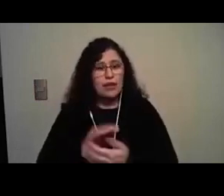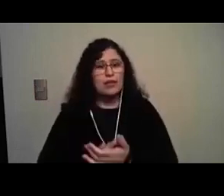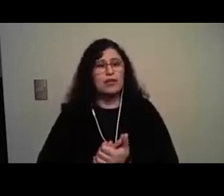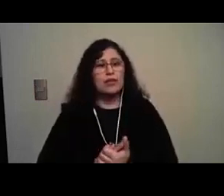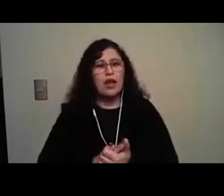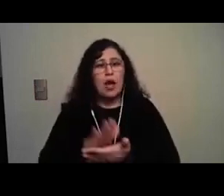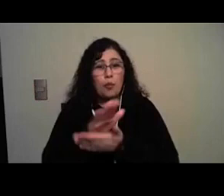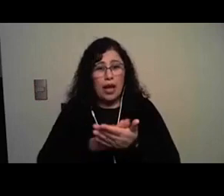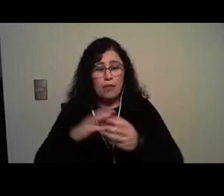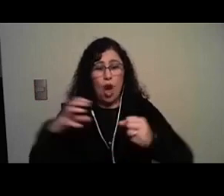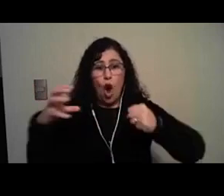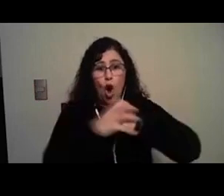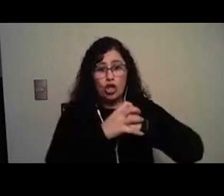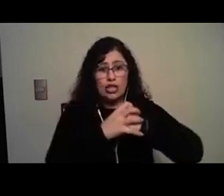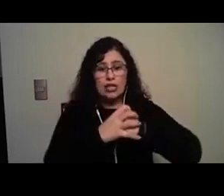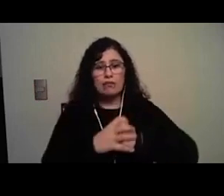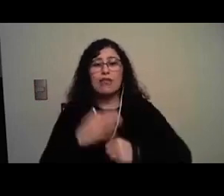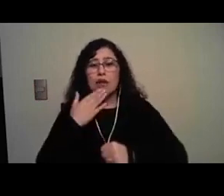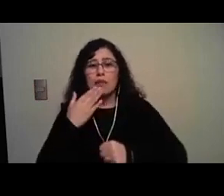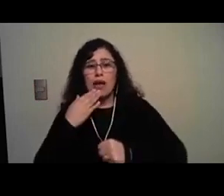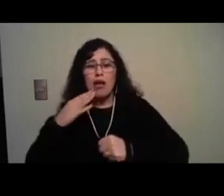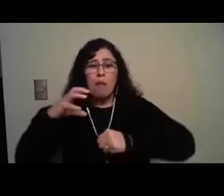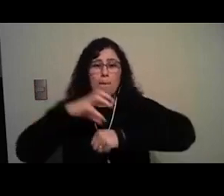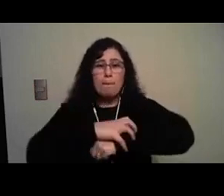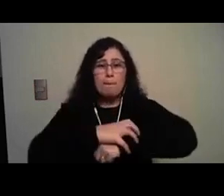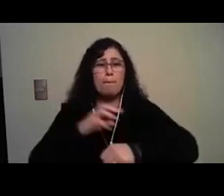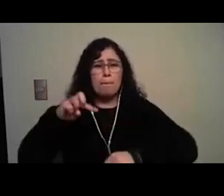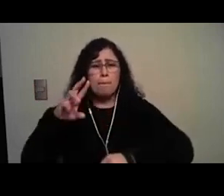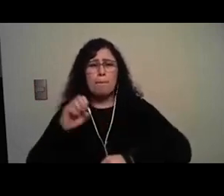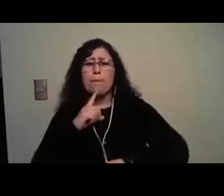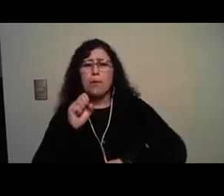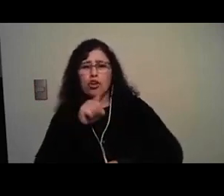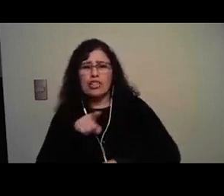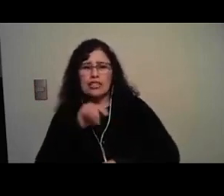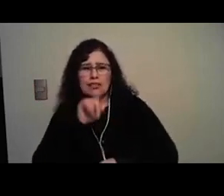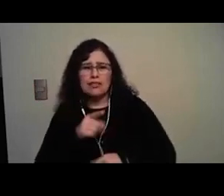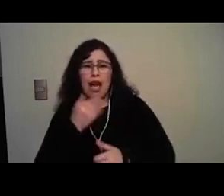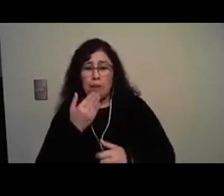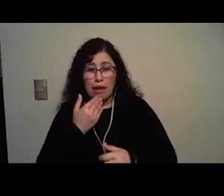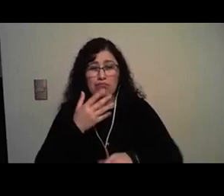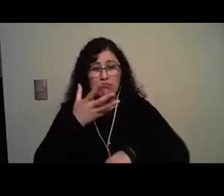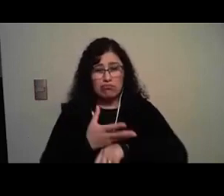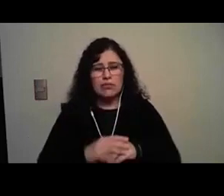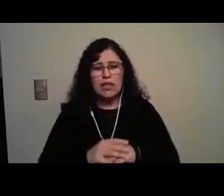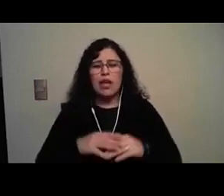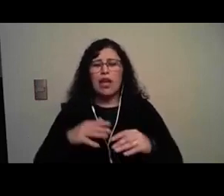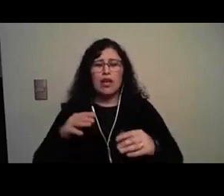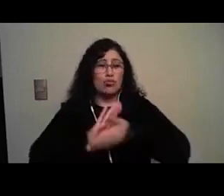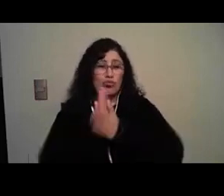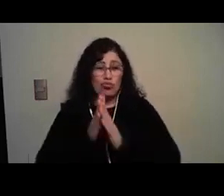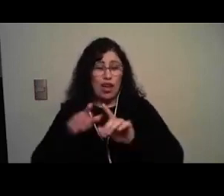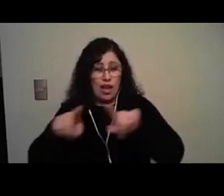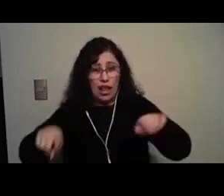órtesis y prótesis, ya, así que fantástico, ya, y ese laboratorio, venimos trabajando en ese laboratorio ya hace